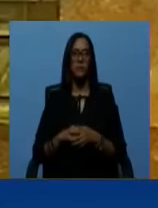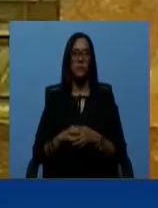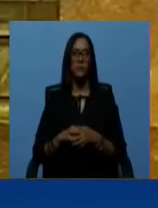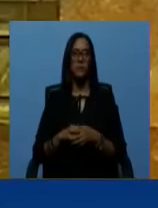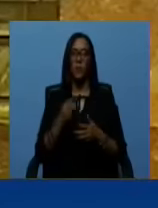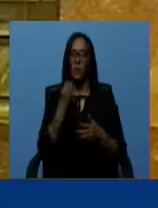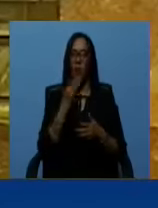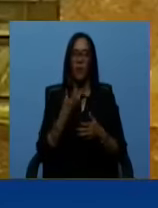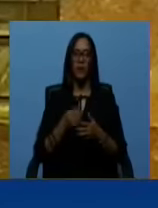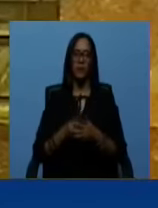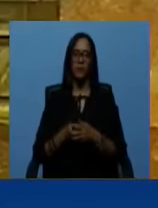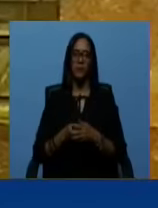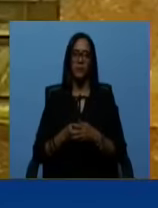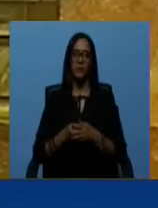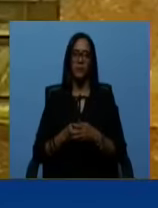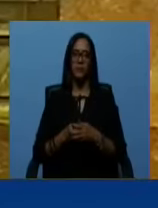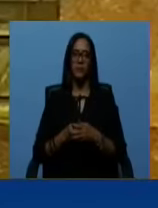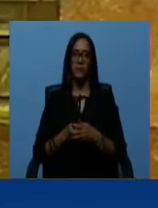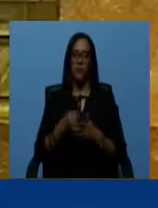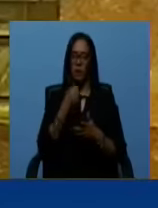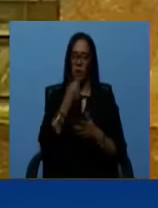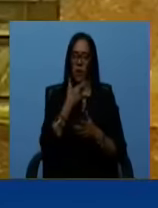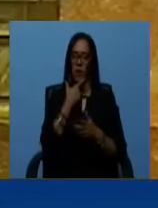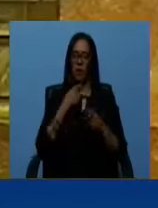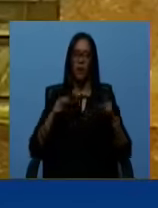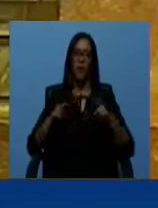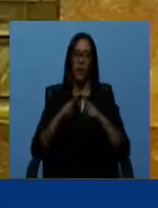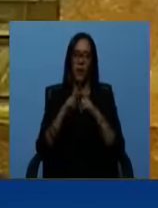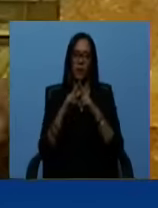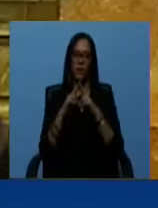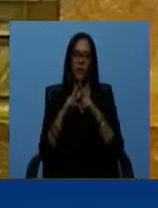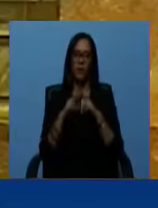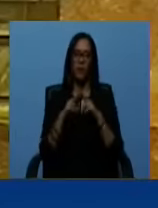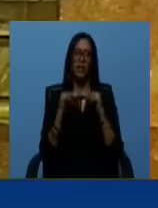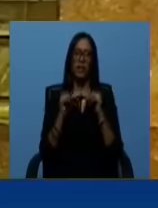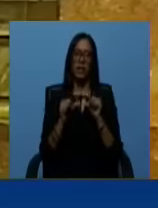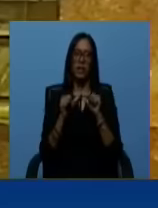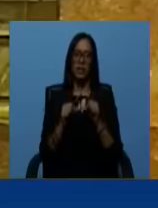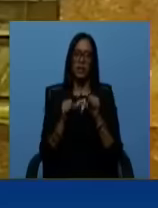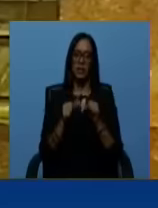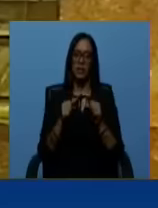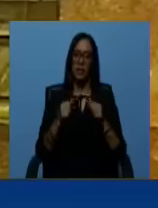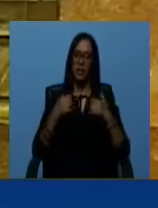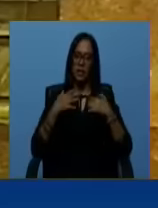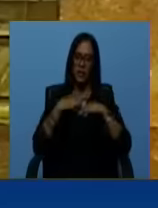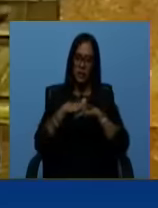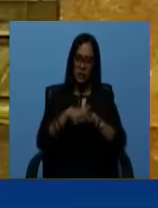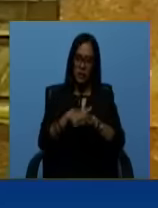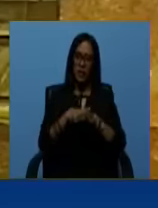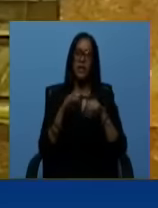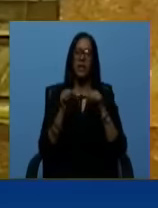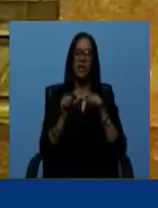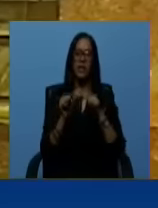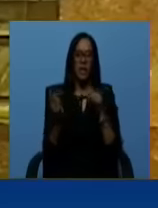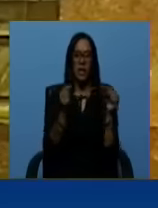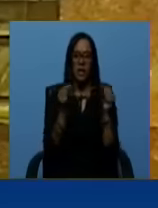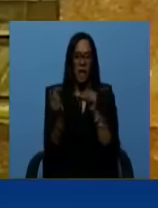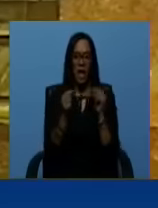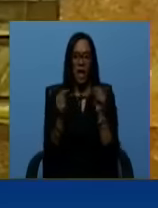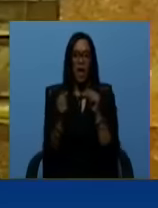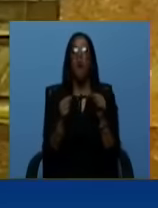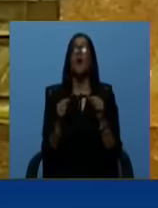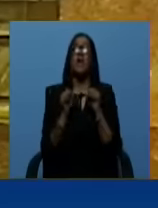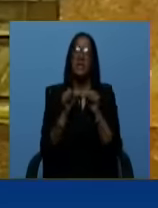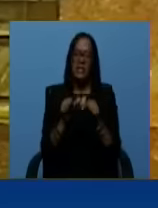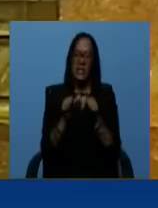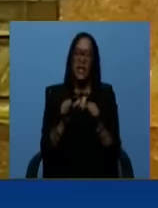Bueno, bonito encuentro, que siga la sinergia, que siga el diálogo, que siga